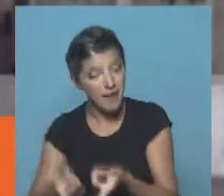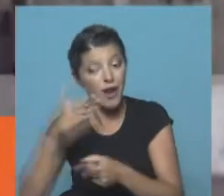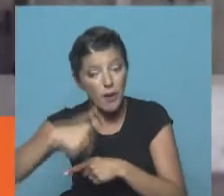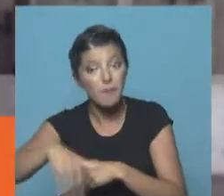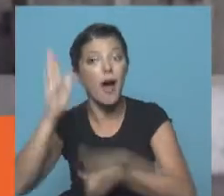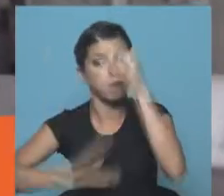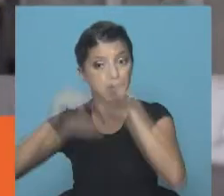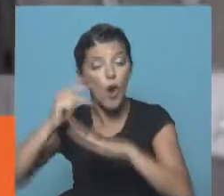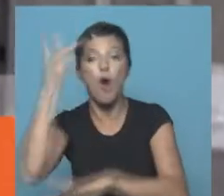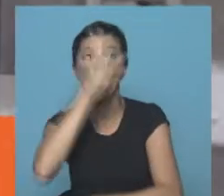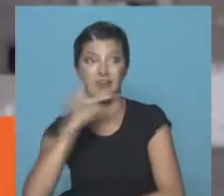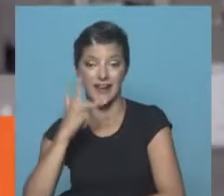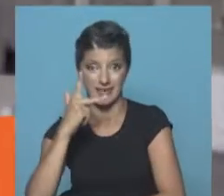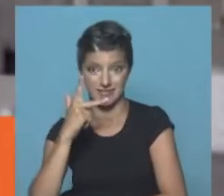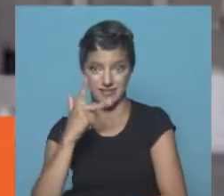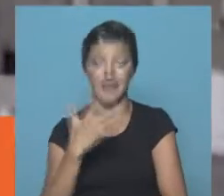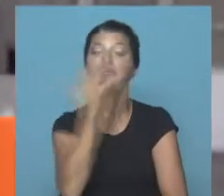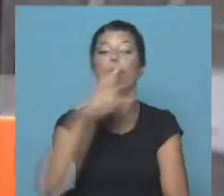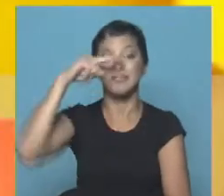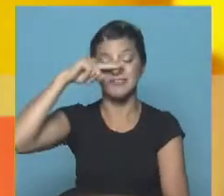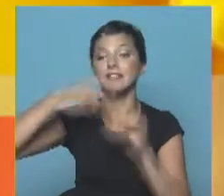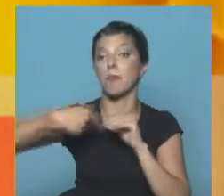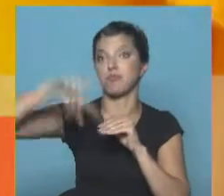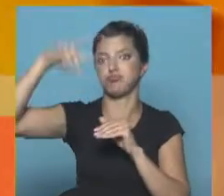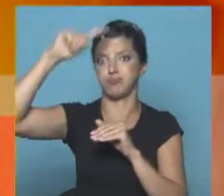un complejo de 57 pisos.